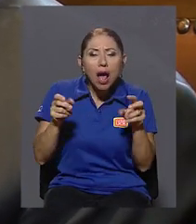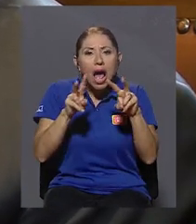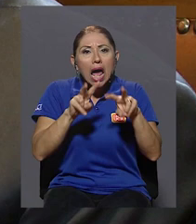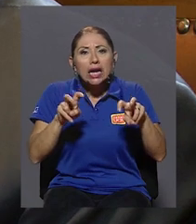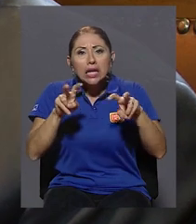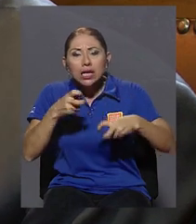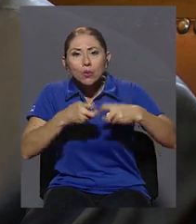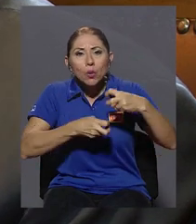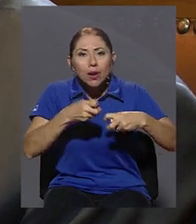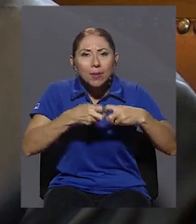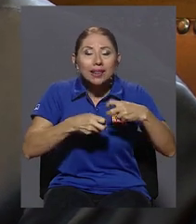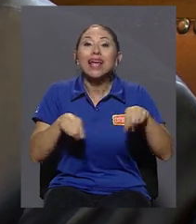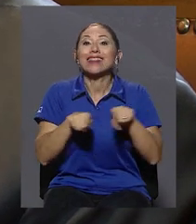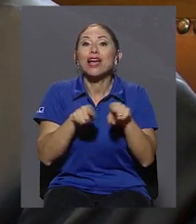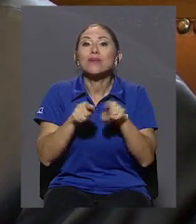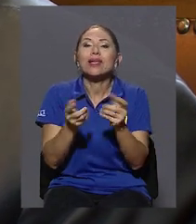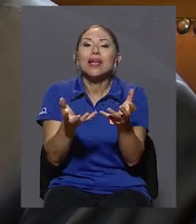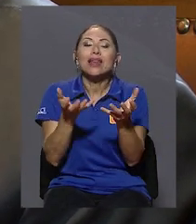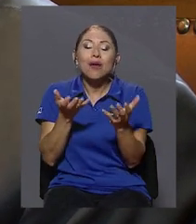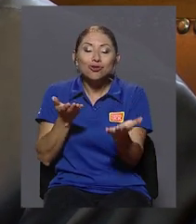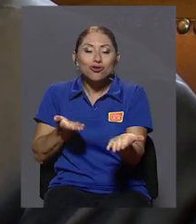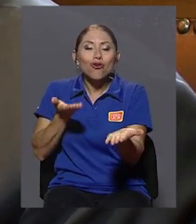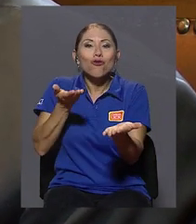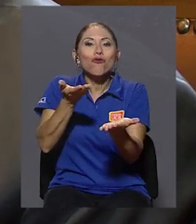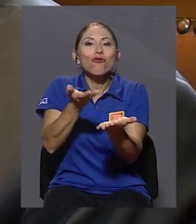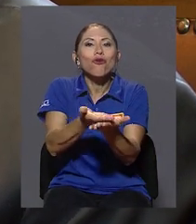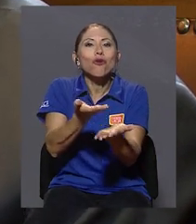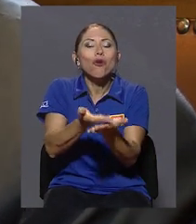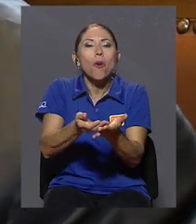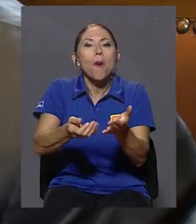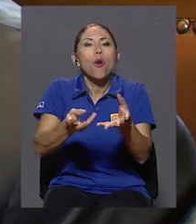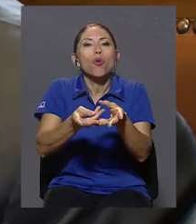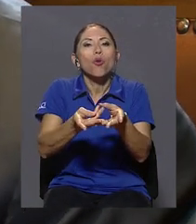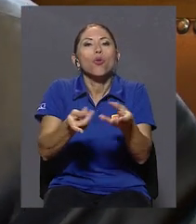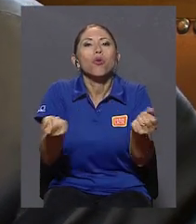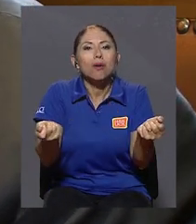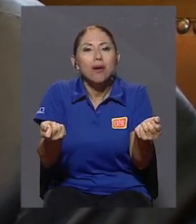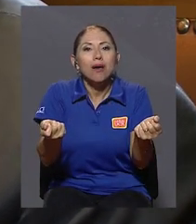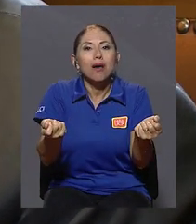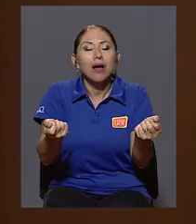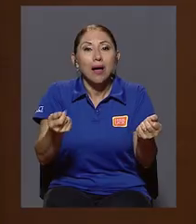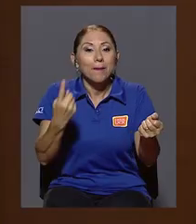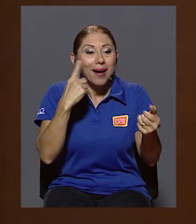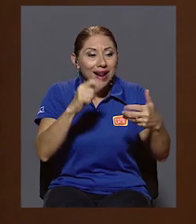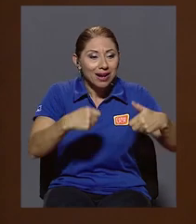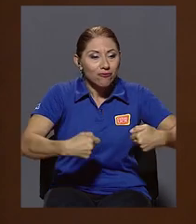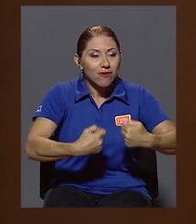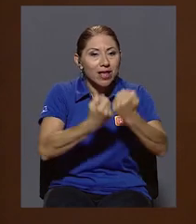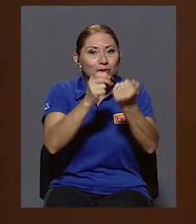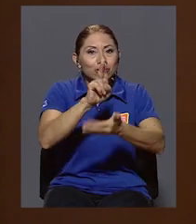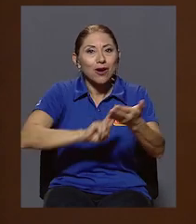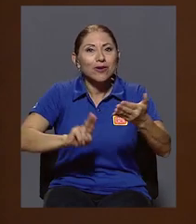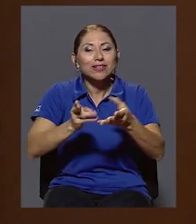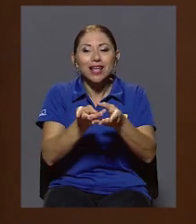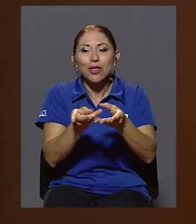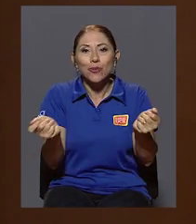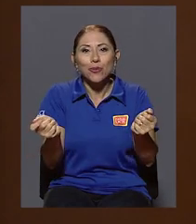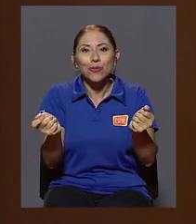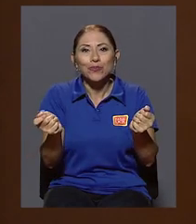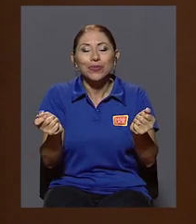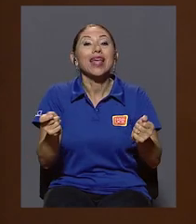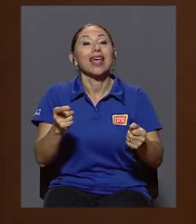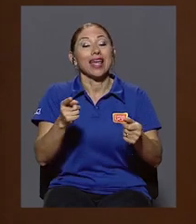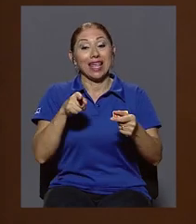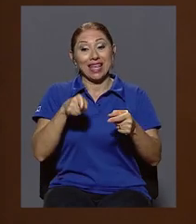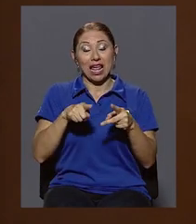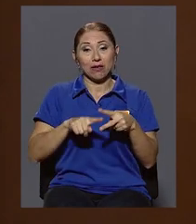sino vislumbrar algunas posibilidades de solución a los retos de la universidad. Entonces,